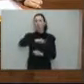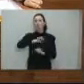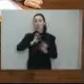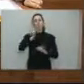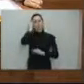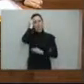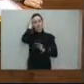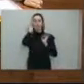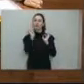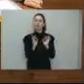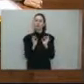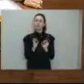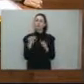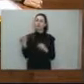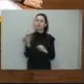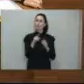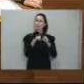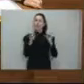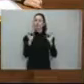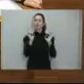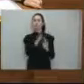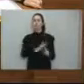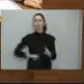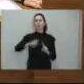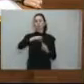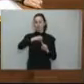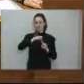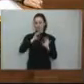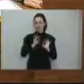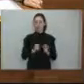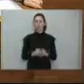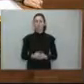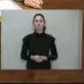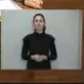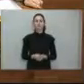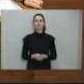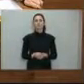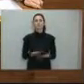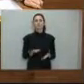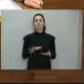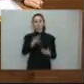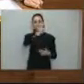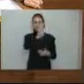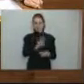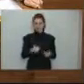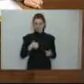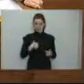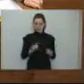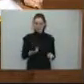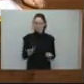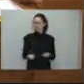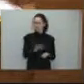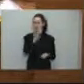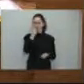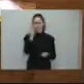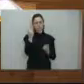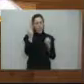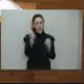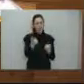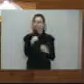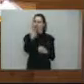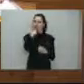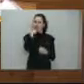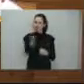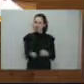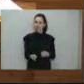y queremos que tenga en nuestra comunidad autónoma. Y nos parece también muy interesante, y se lo